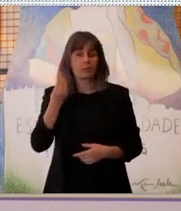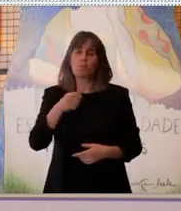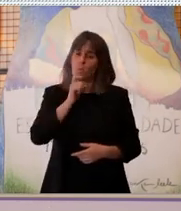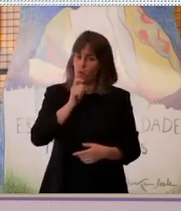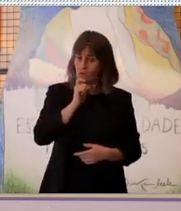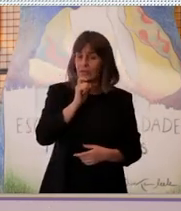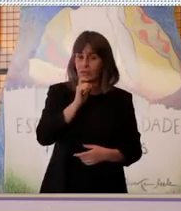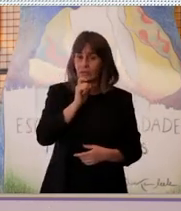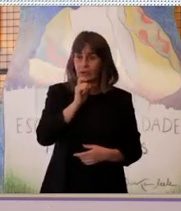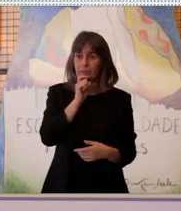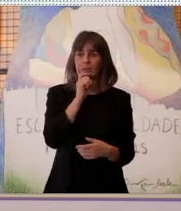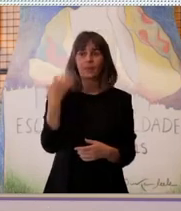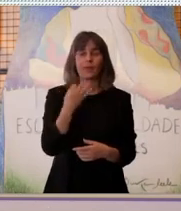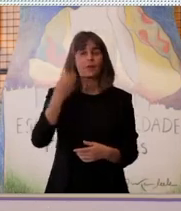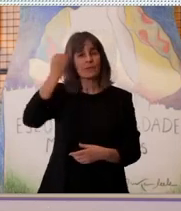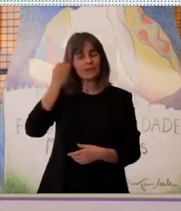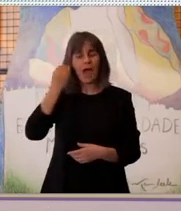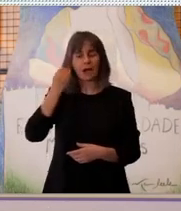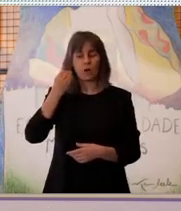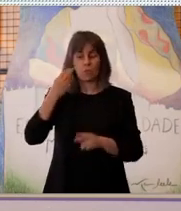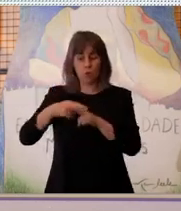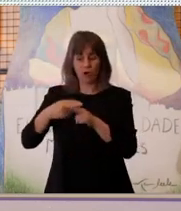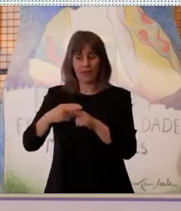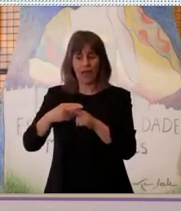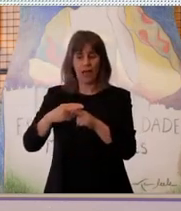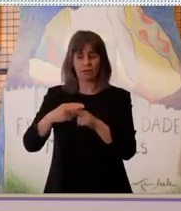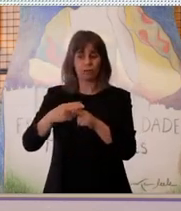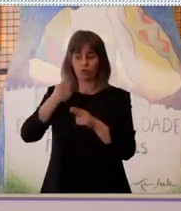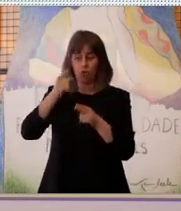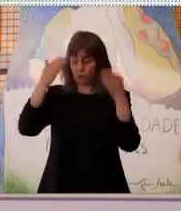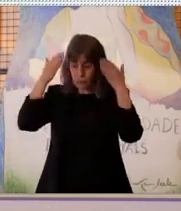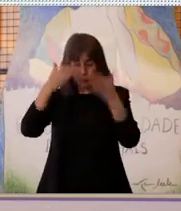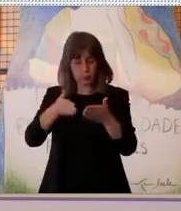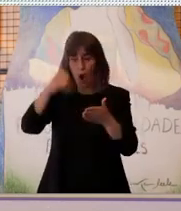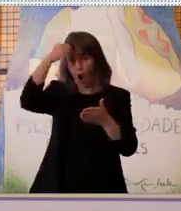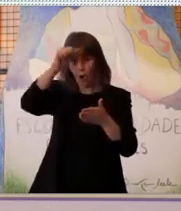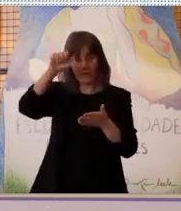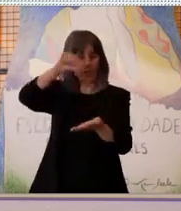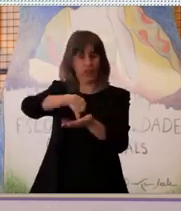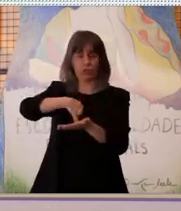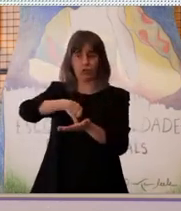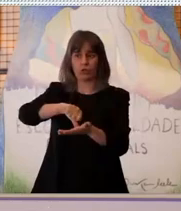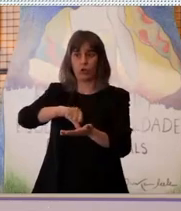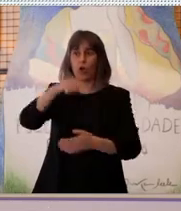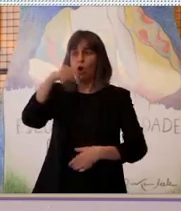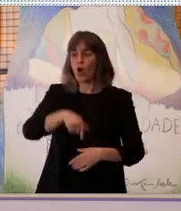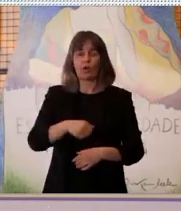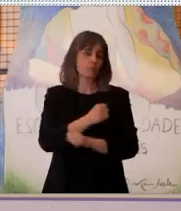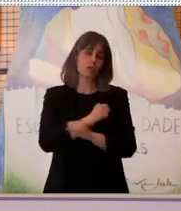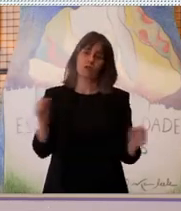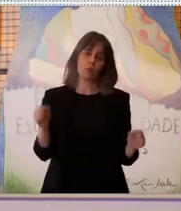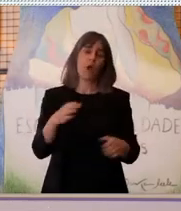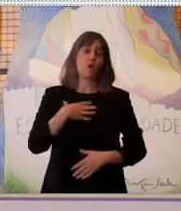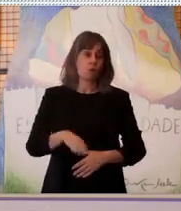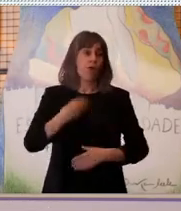no considerar la política desde el punto de vista androcéntrico hoy no hay manera yo puedes no puedes hacer feminismo en